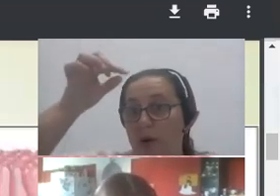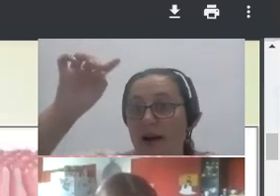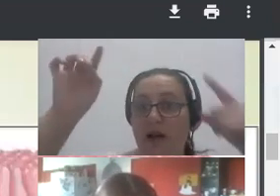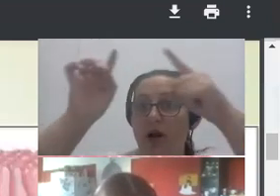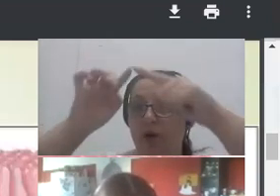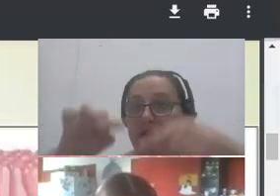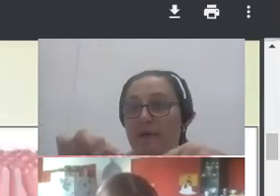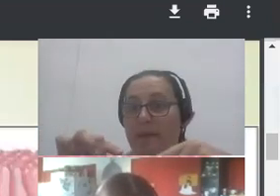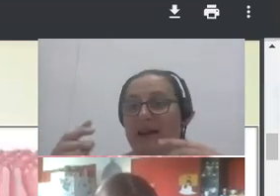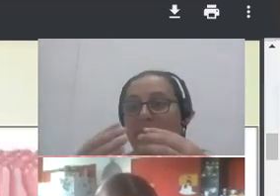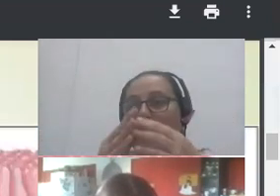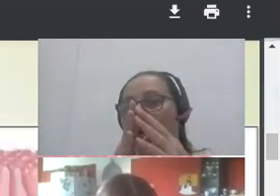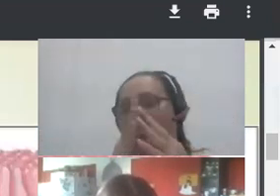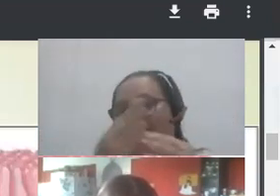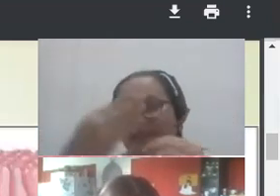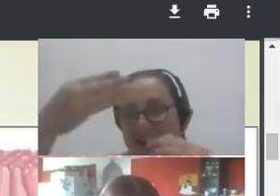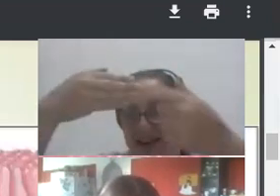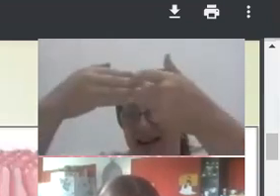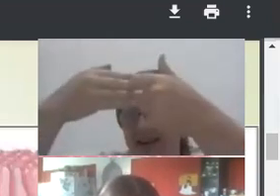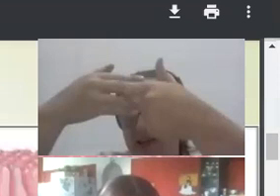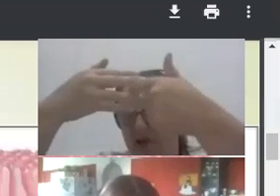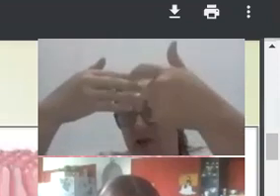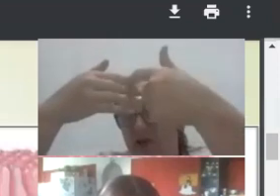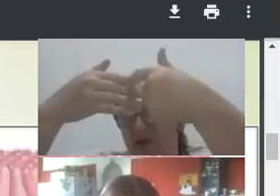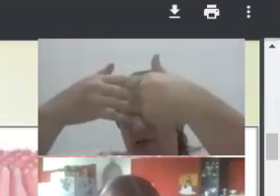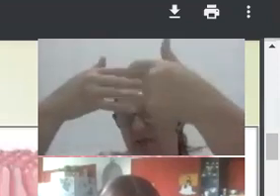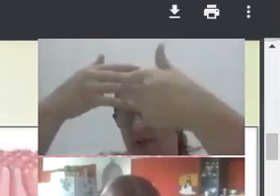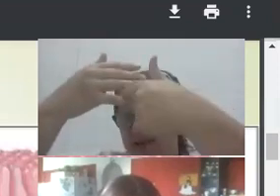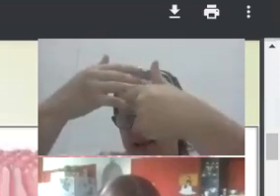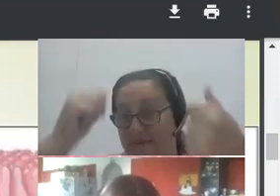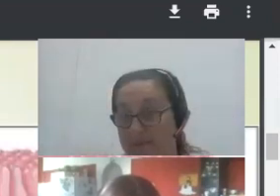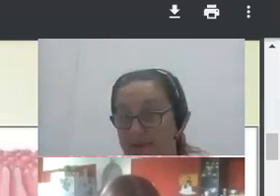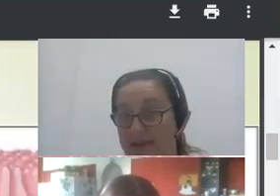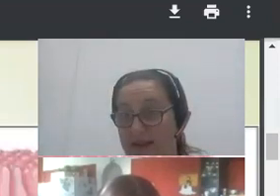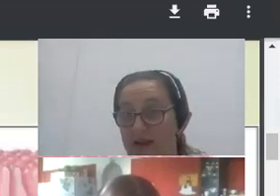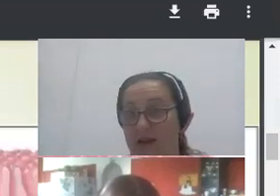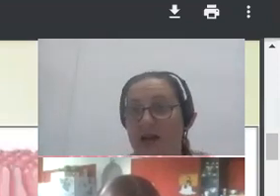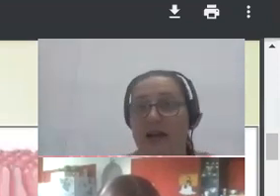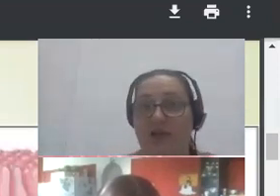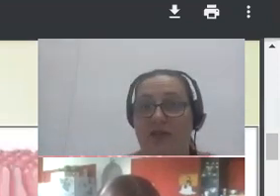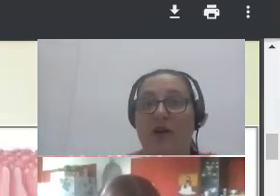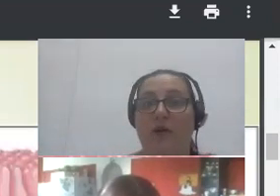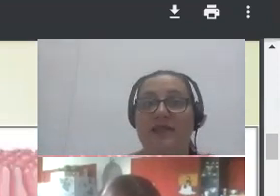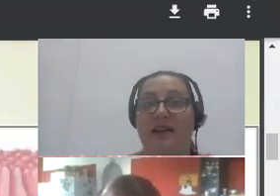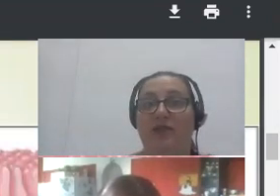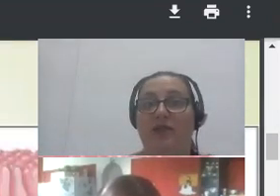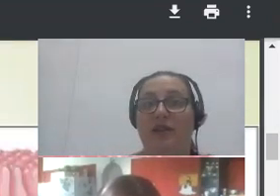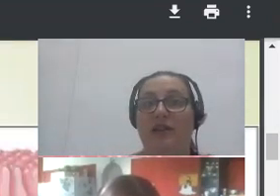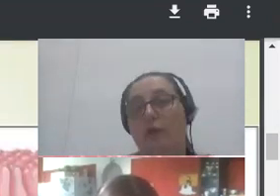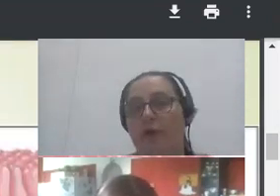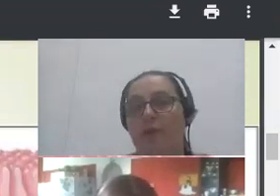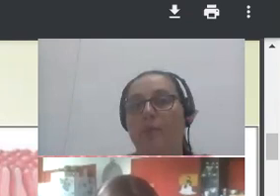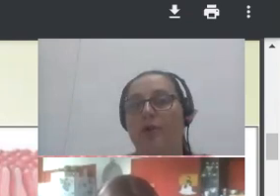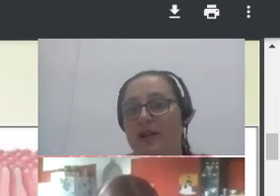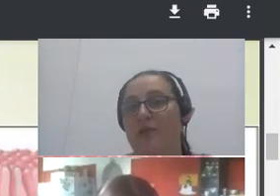un lugar por donde va a pasar, pero entre el tejido no se me filtra, ¿sí? Entonces acuérdense que estos tejidos